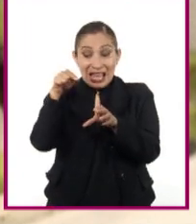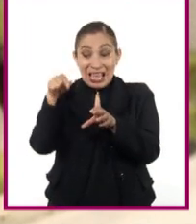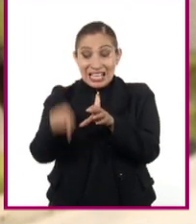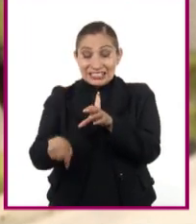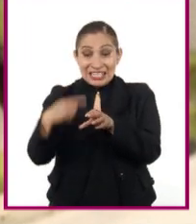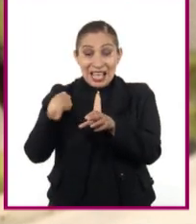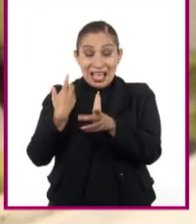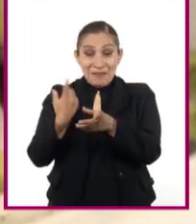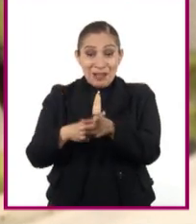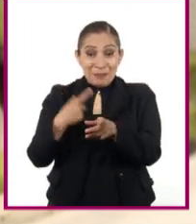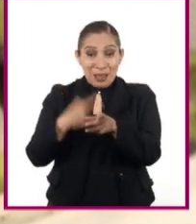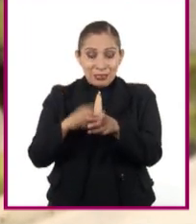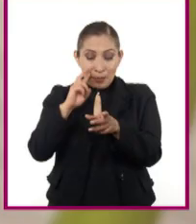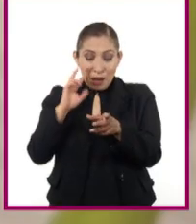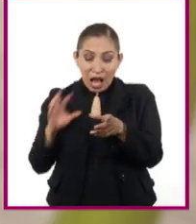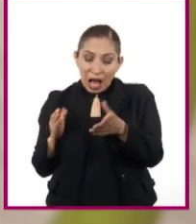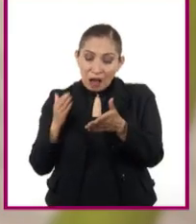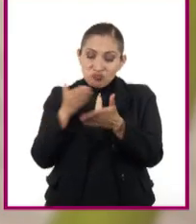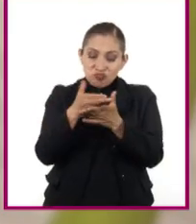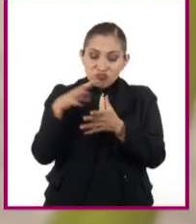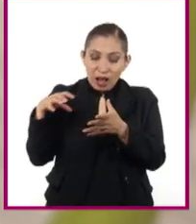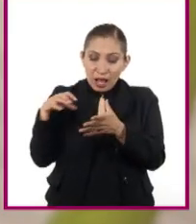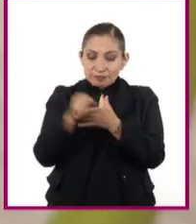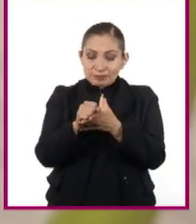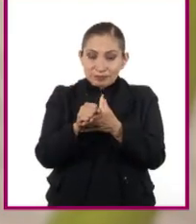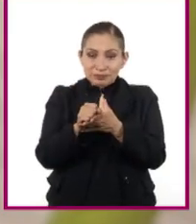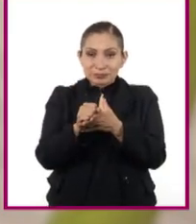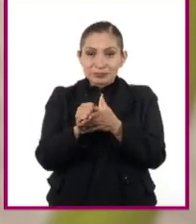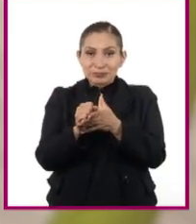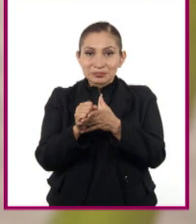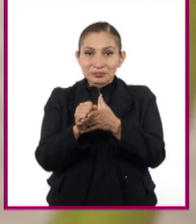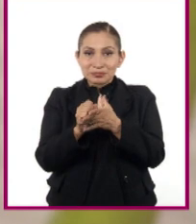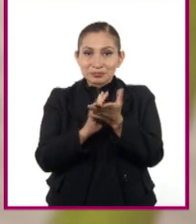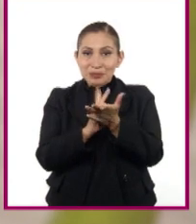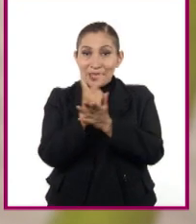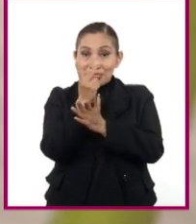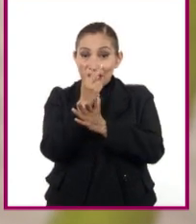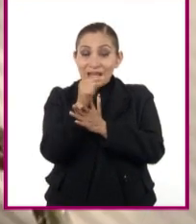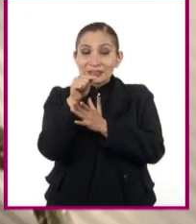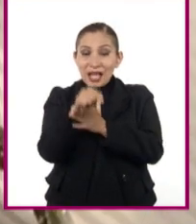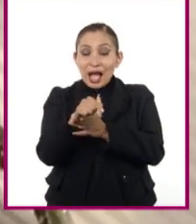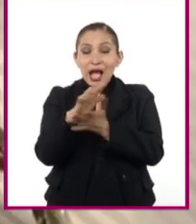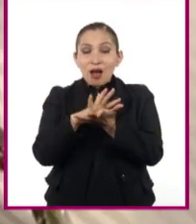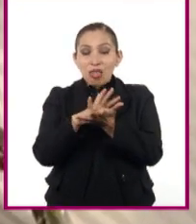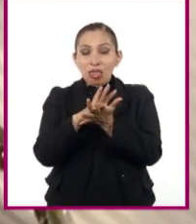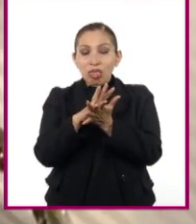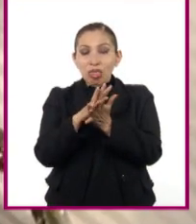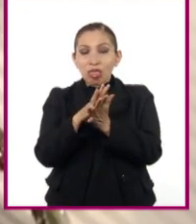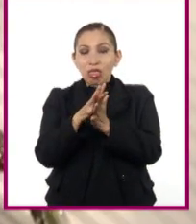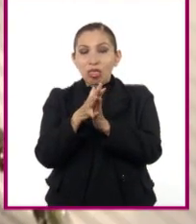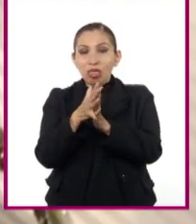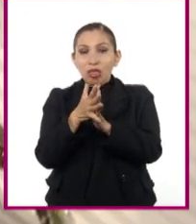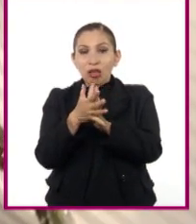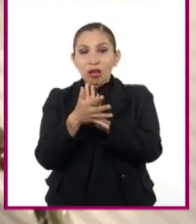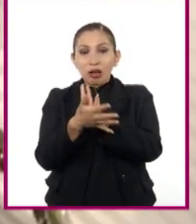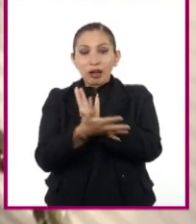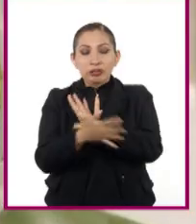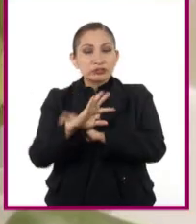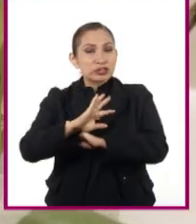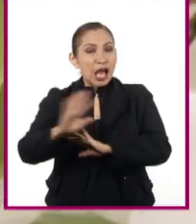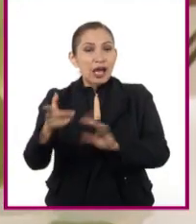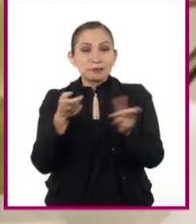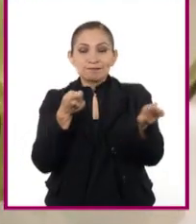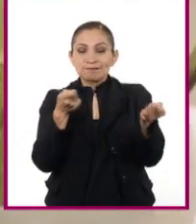patógeno, si encuentra una herida, va a entrar a la planta y de esa manera, de esa forma sinérgica, vamos a